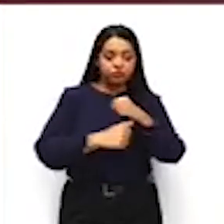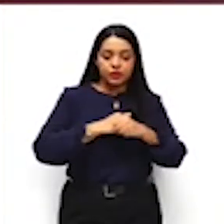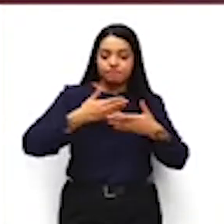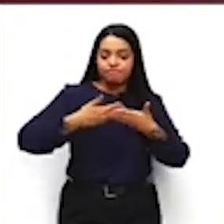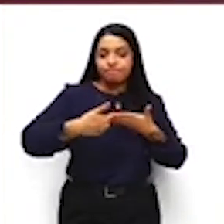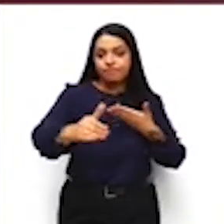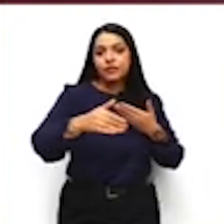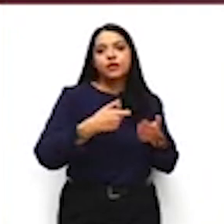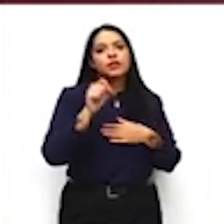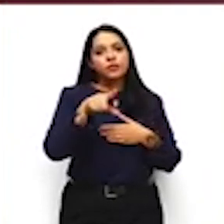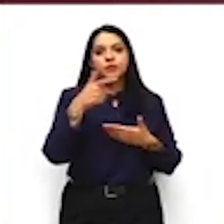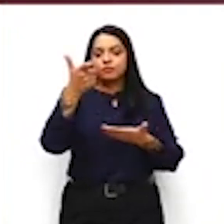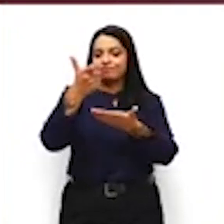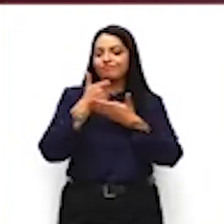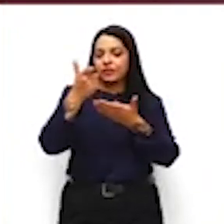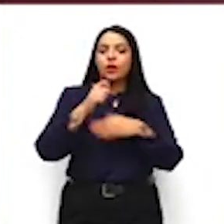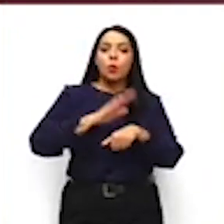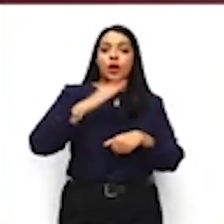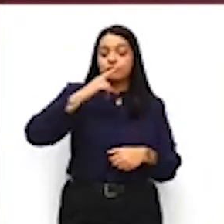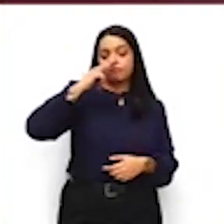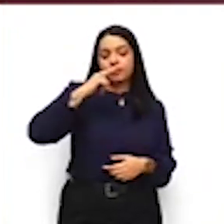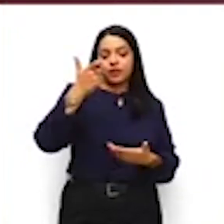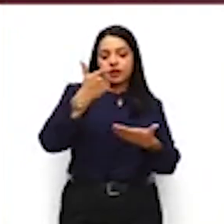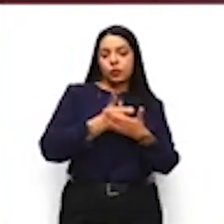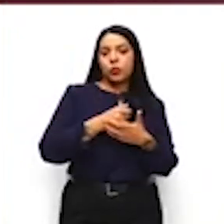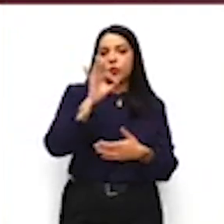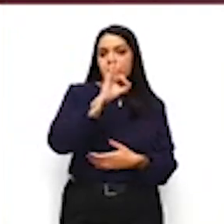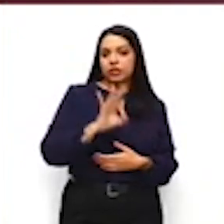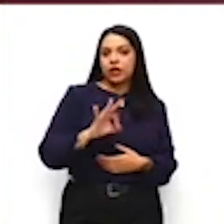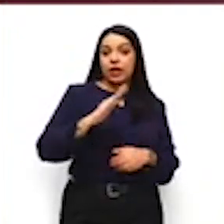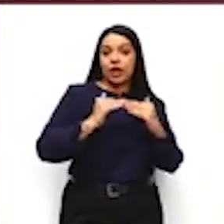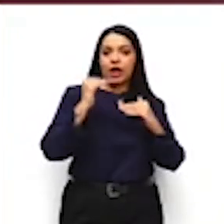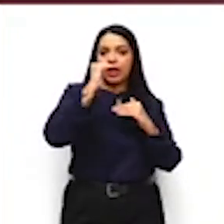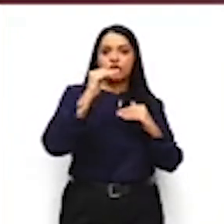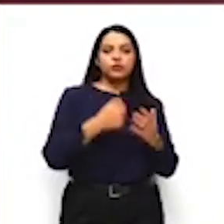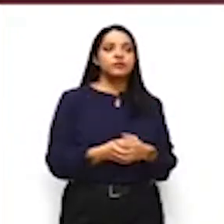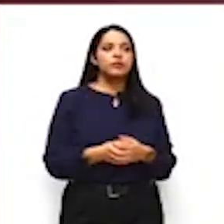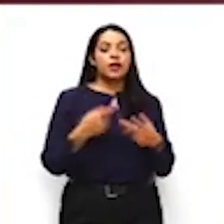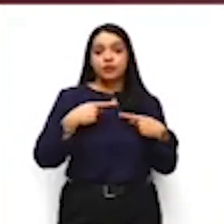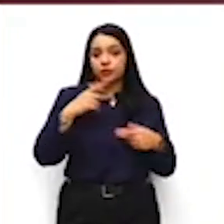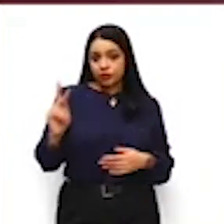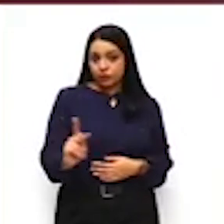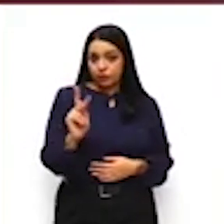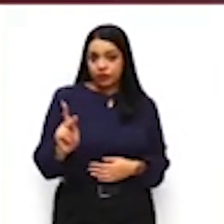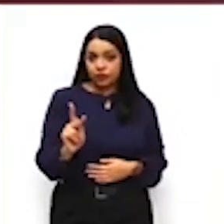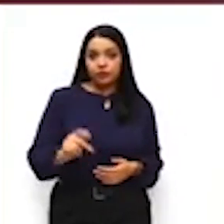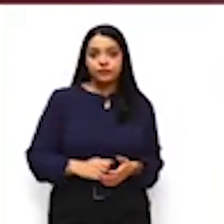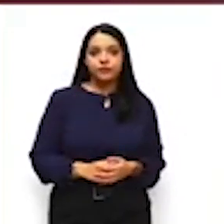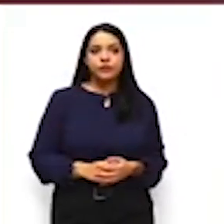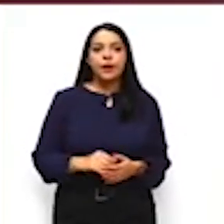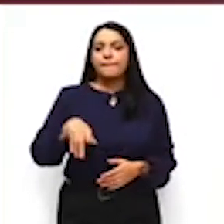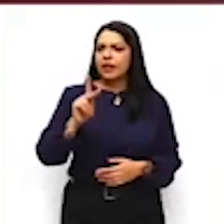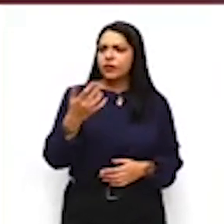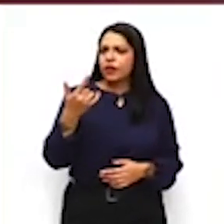siguen manteniendo esos privilegios. Pero la gente, hace unos meses, en